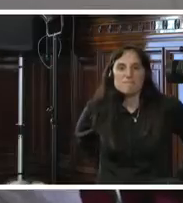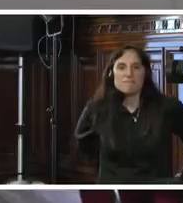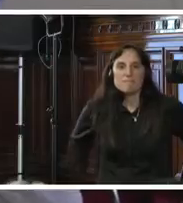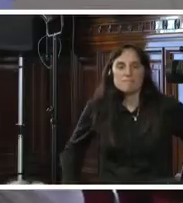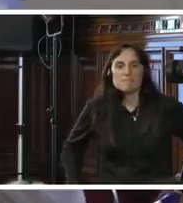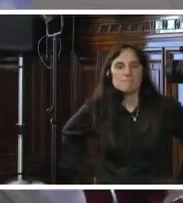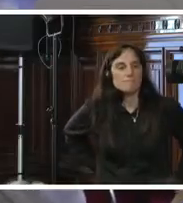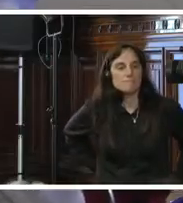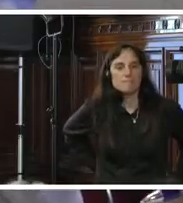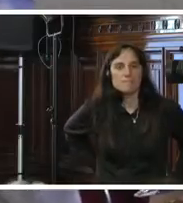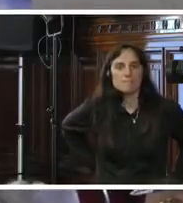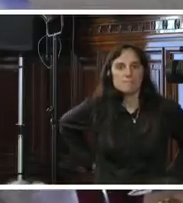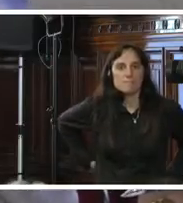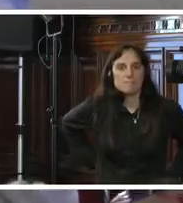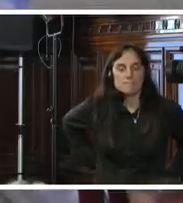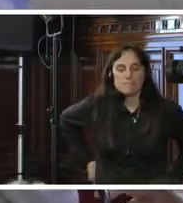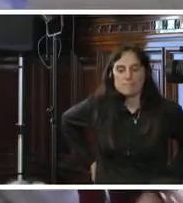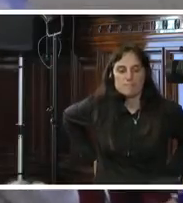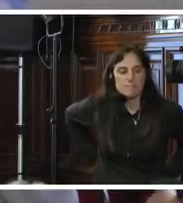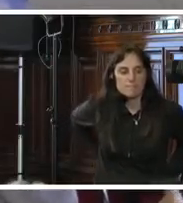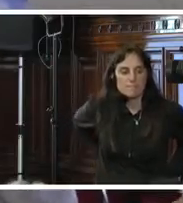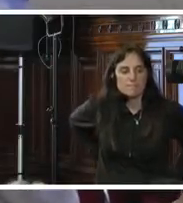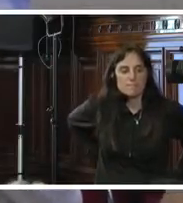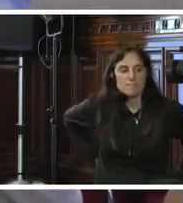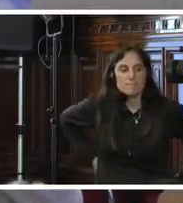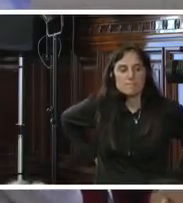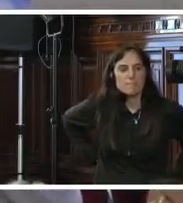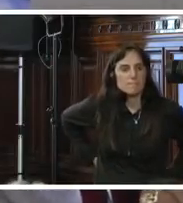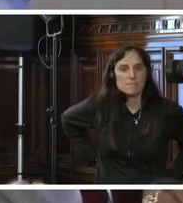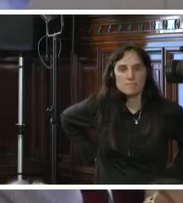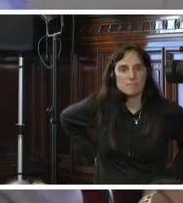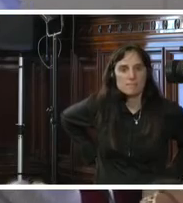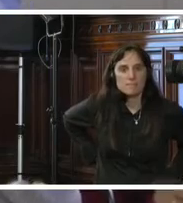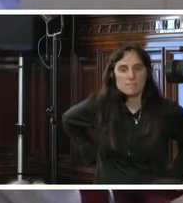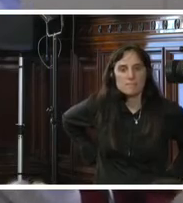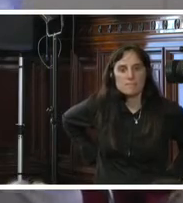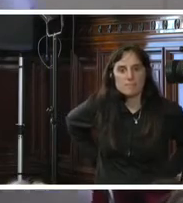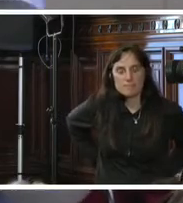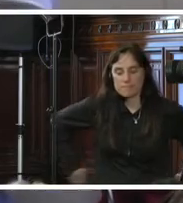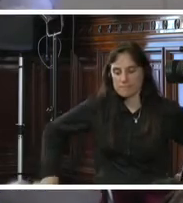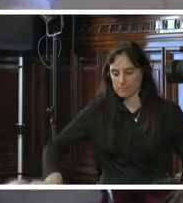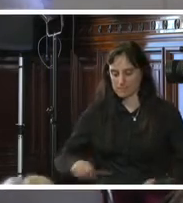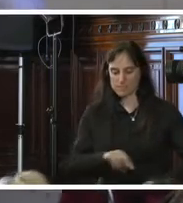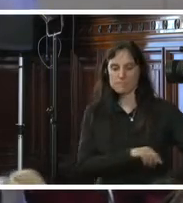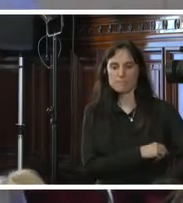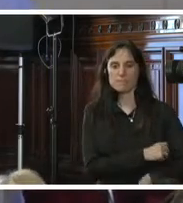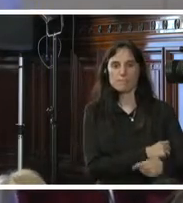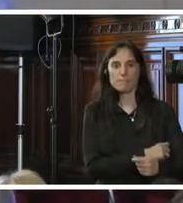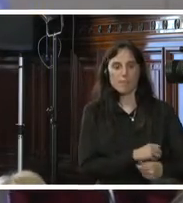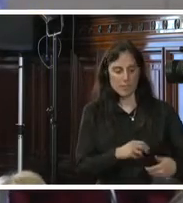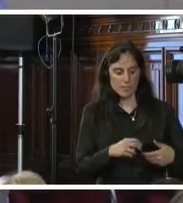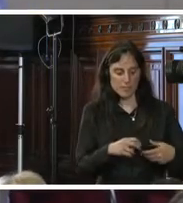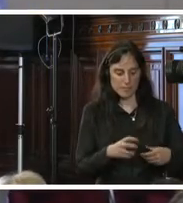ese es lo siguiente. Hablamos de las mejores prácticas. En Jamaica, el gabinete, es decir,